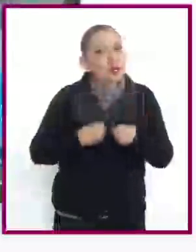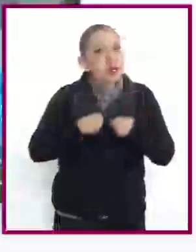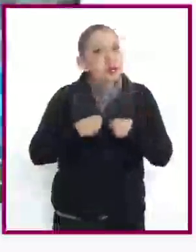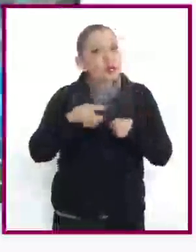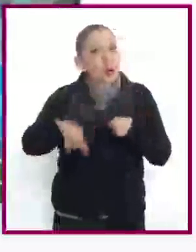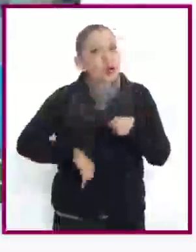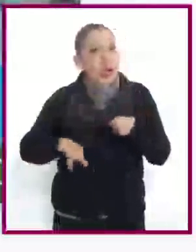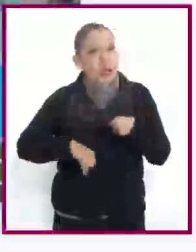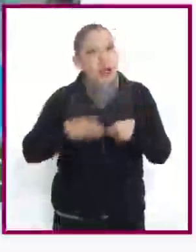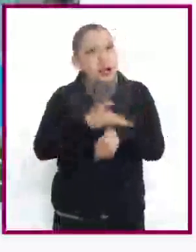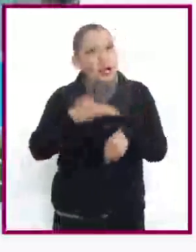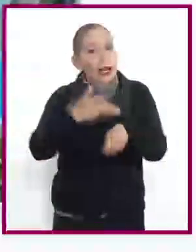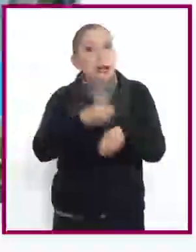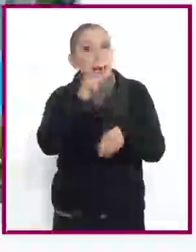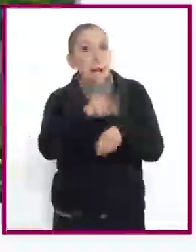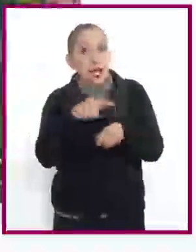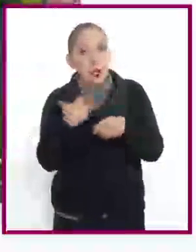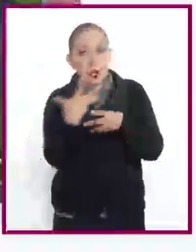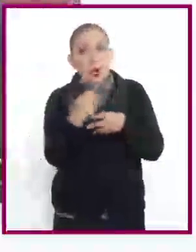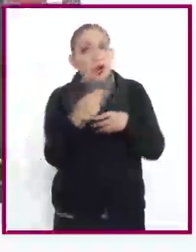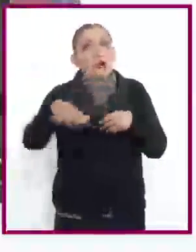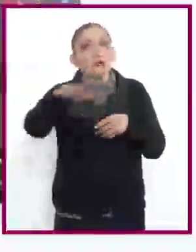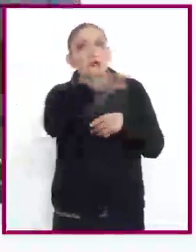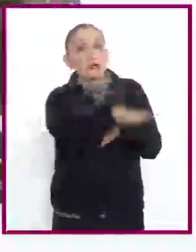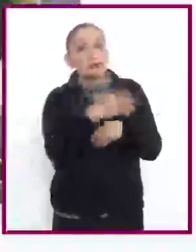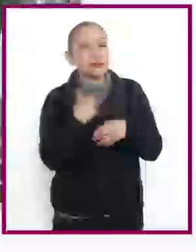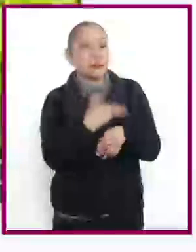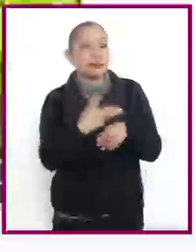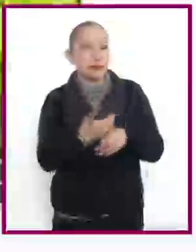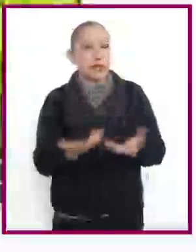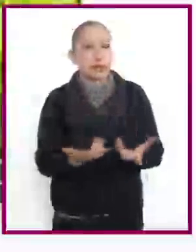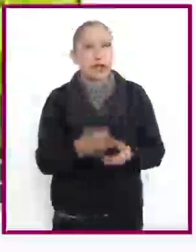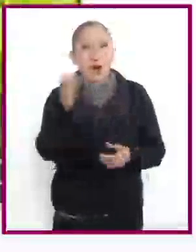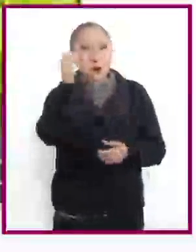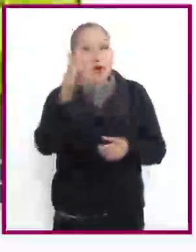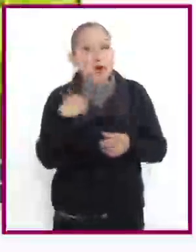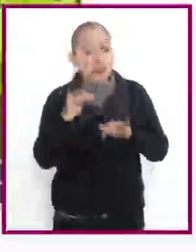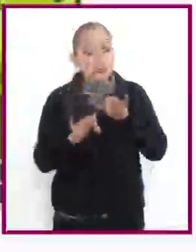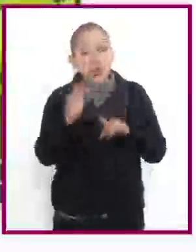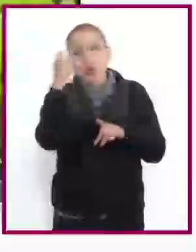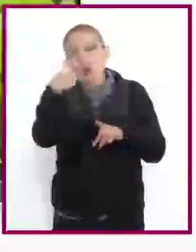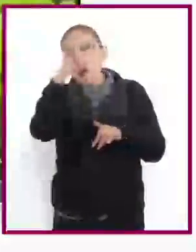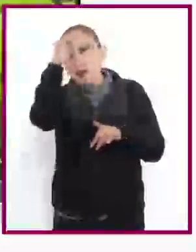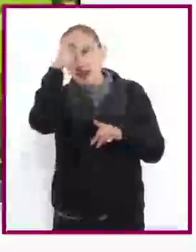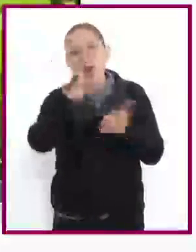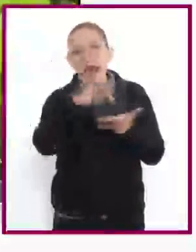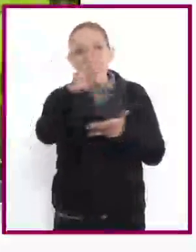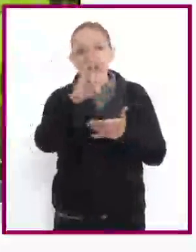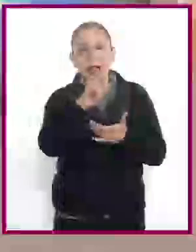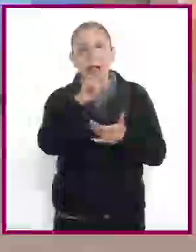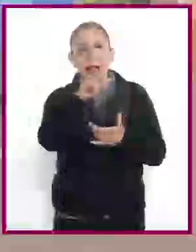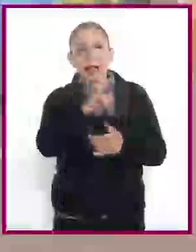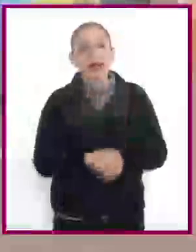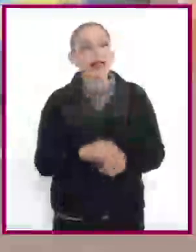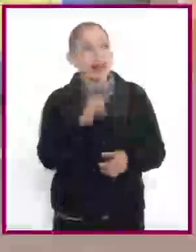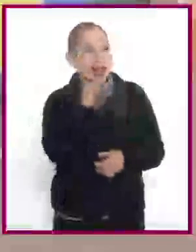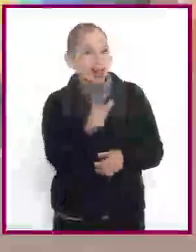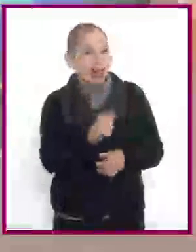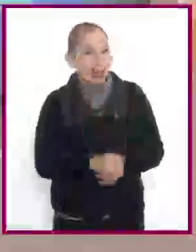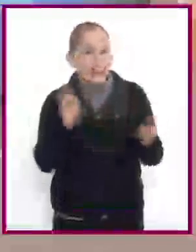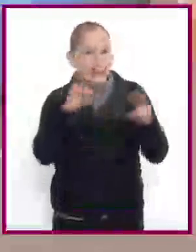alguna relación con nuestro entorno cercano. Claro, entonces yo invito a nuestra audiencia a poner manos a la obra. Y para eso les